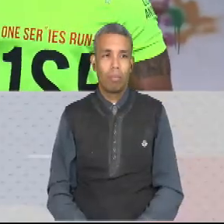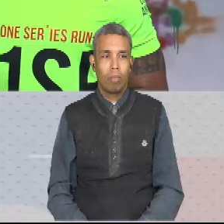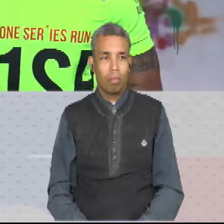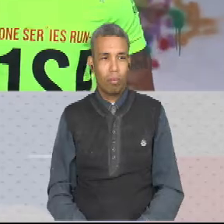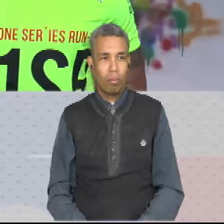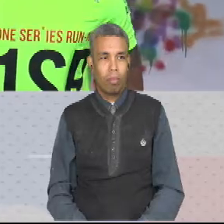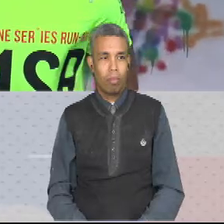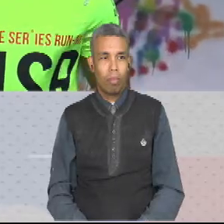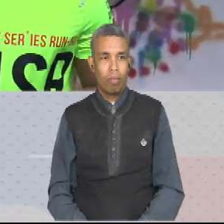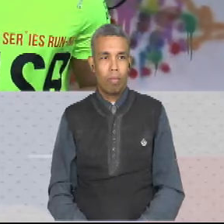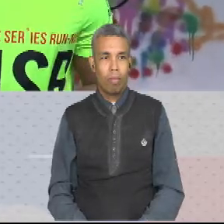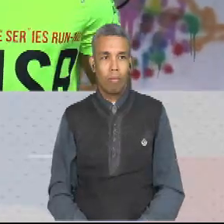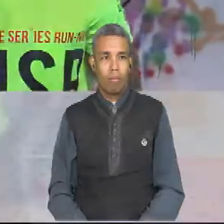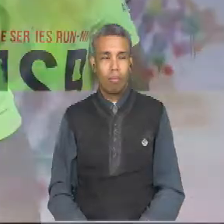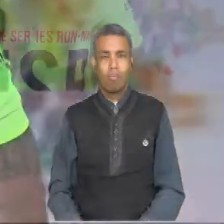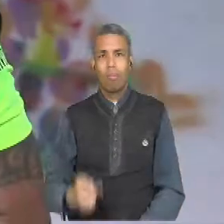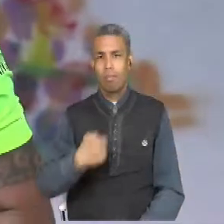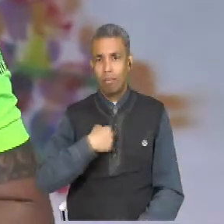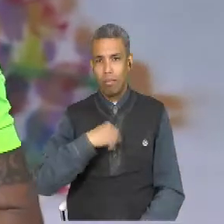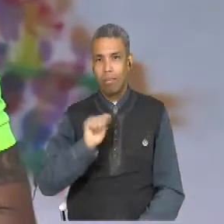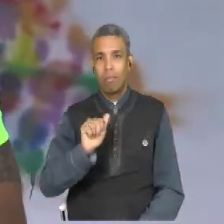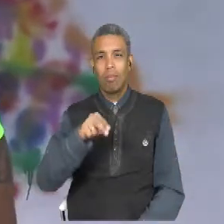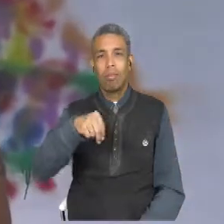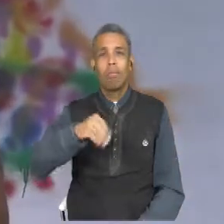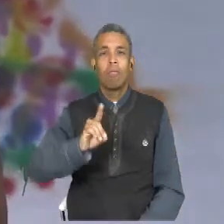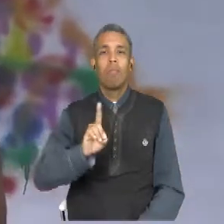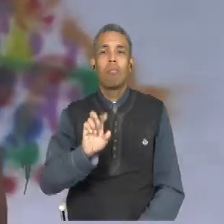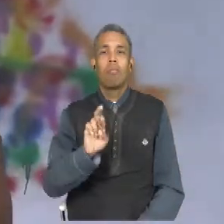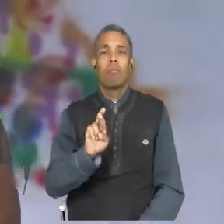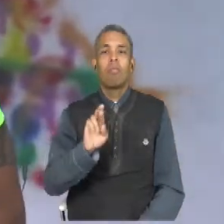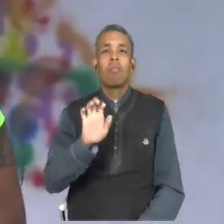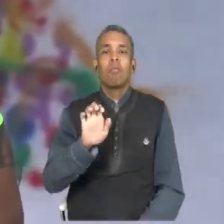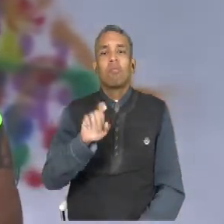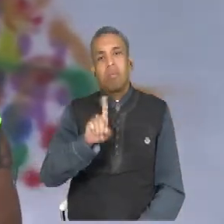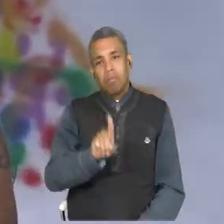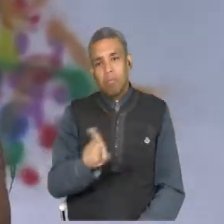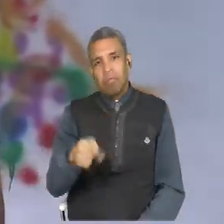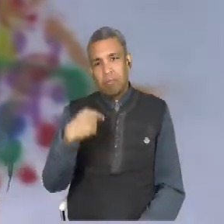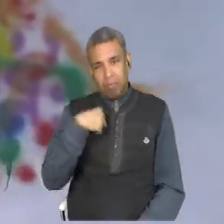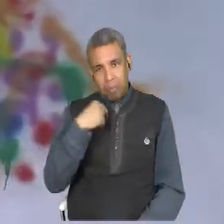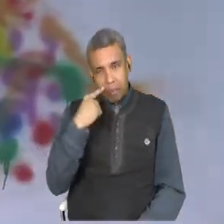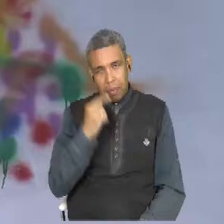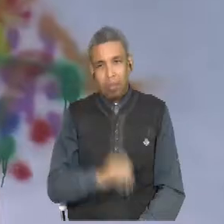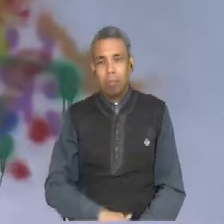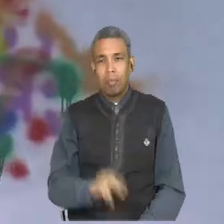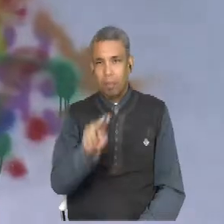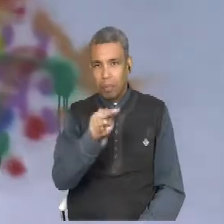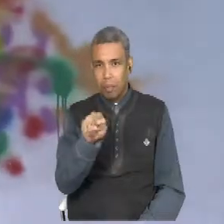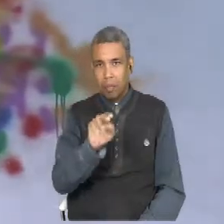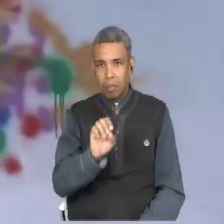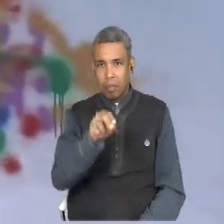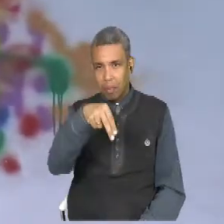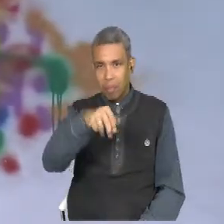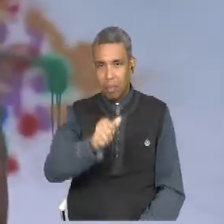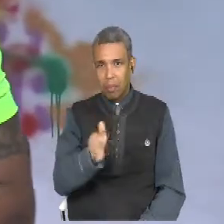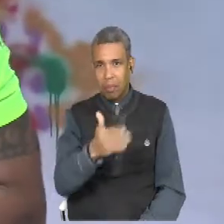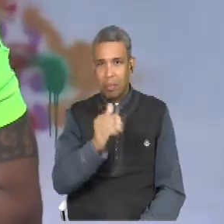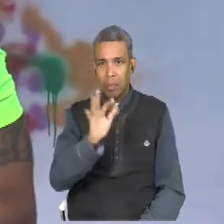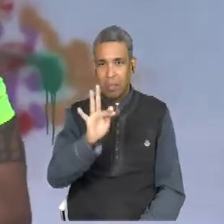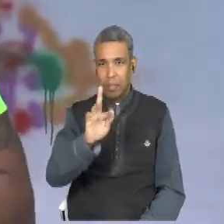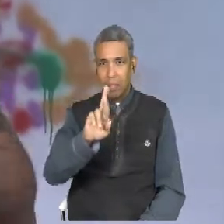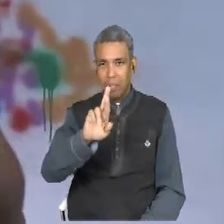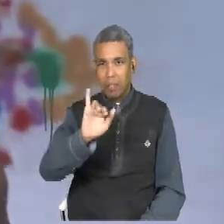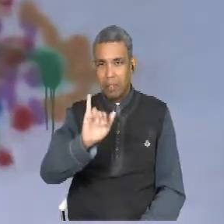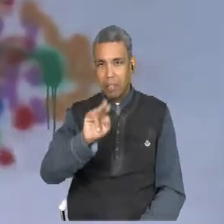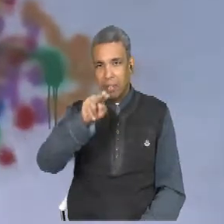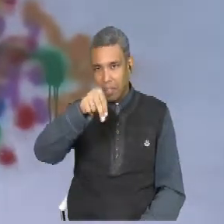Les habla Andrés Durán de Zona Training 36, el gimnasio que hoy en día implementa un